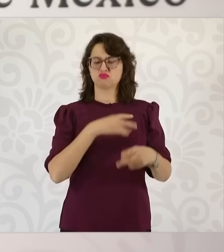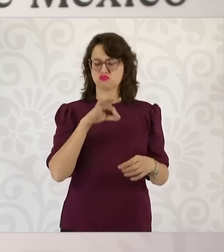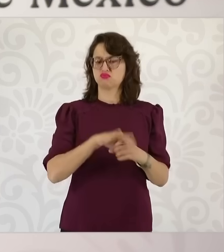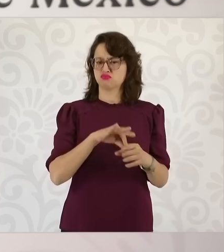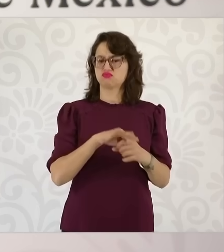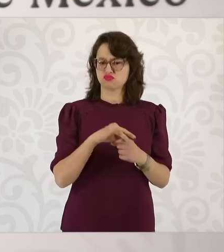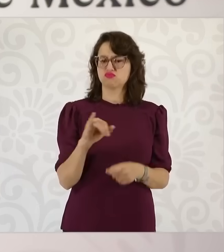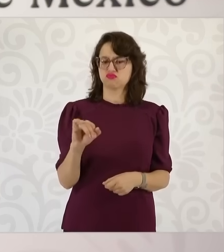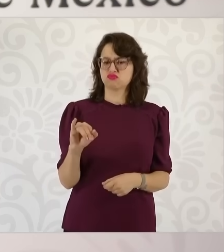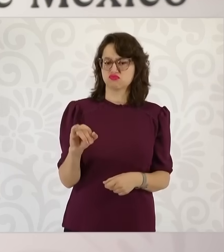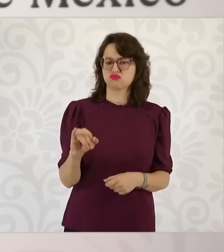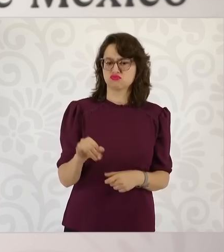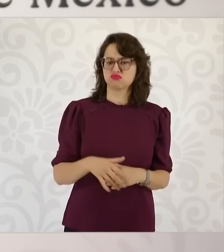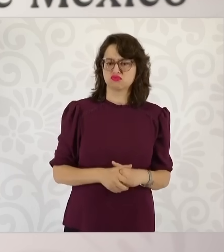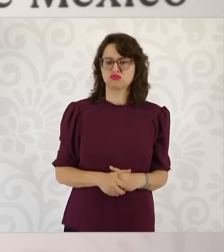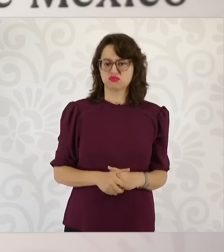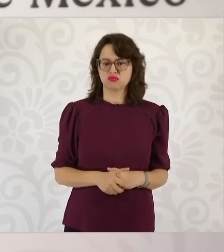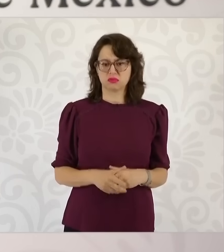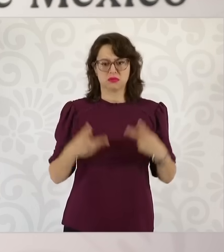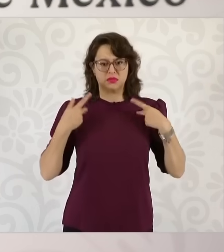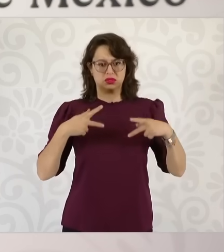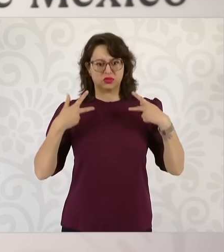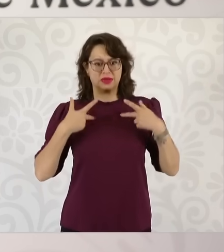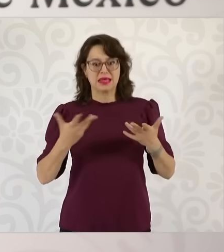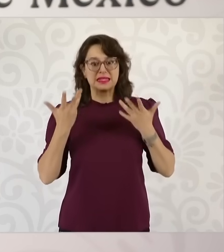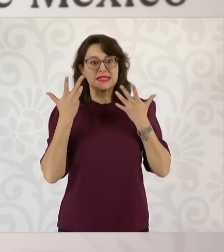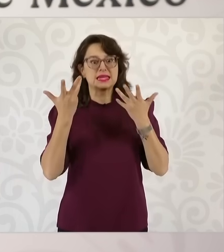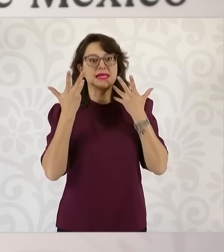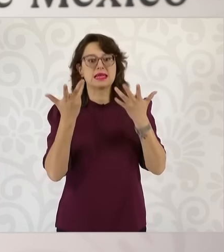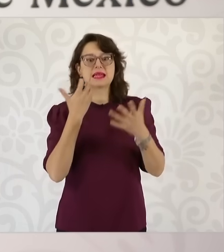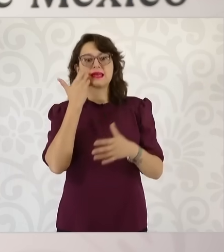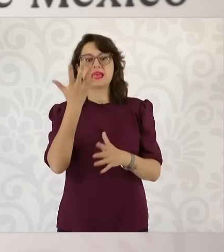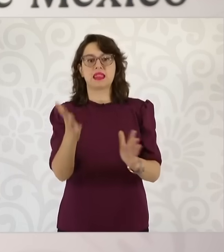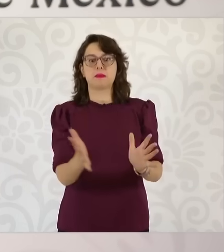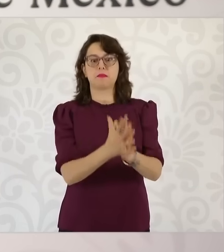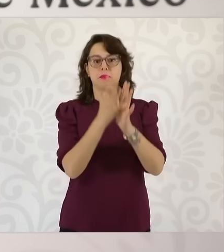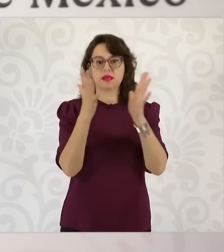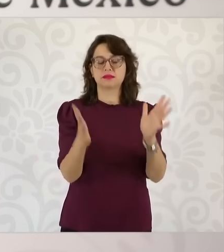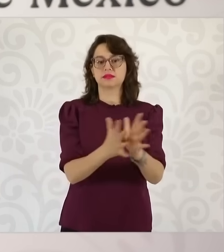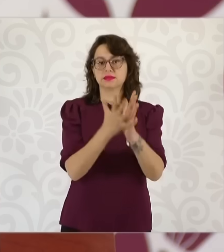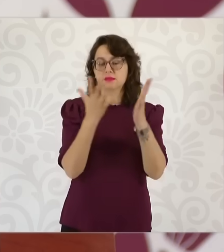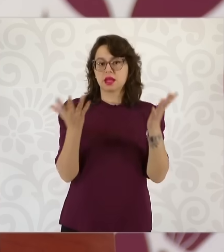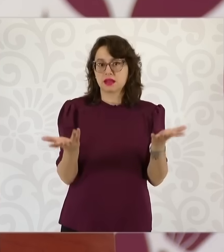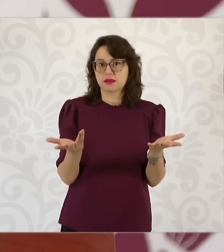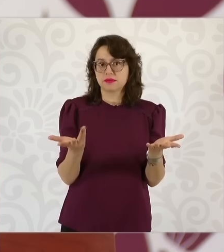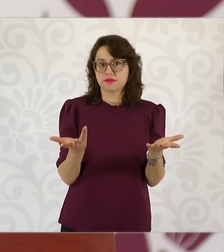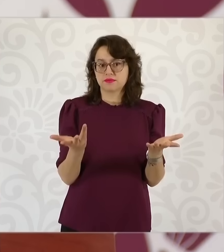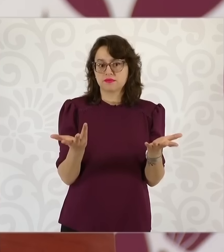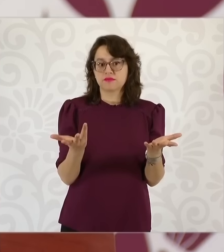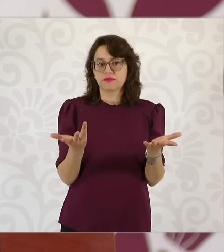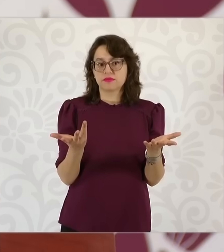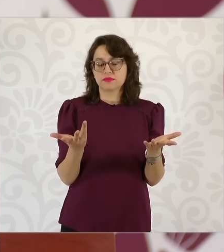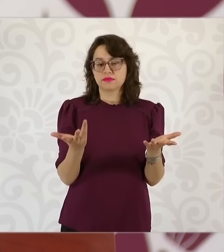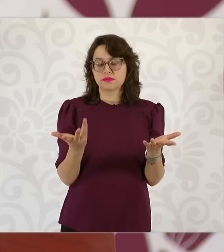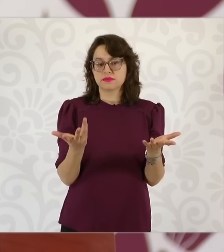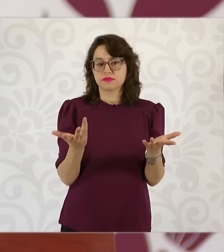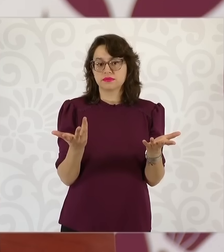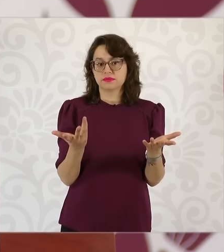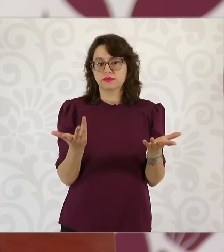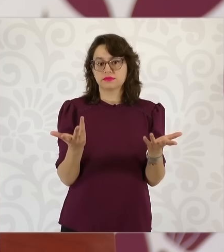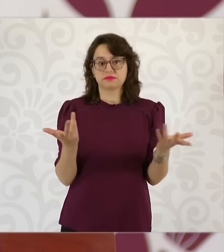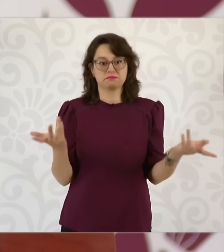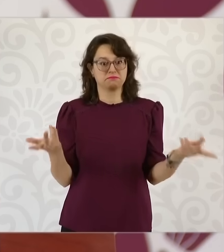Hay deseos de participar. Entonces va a ser una jornada